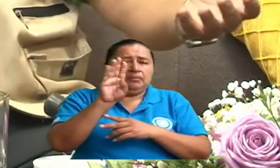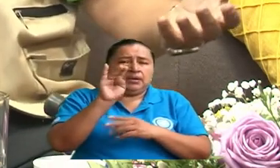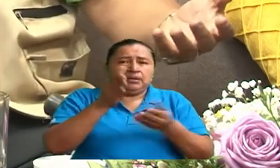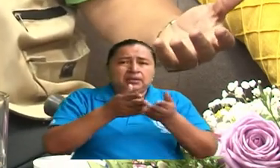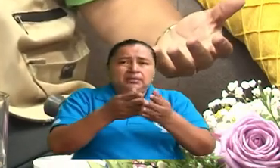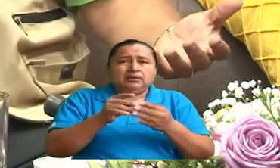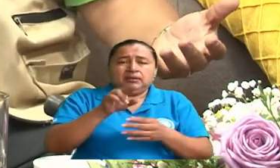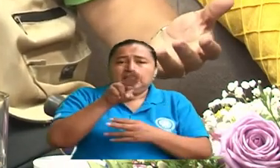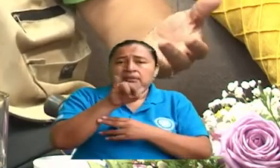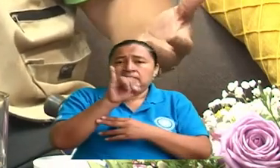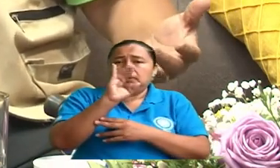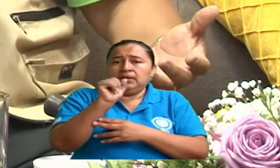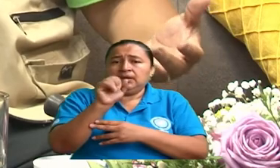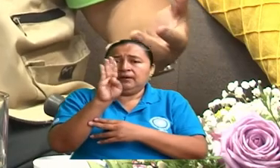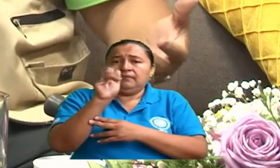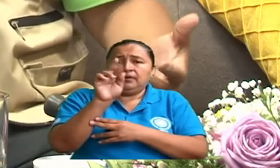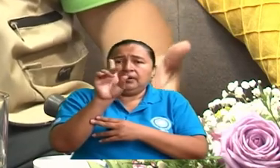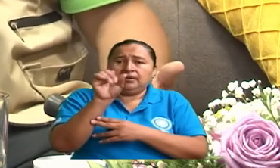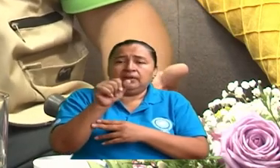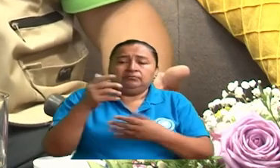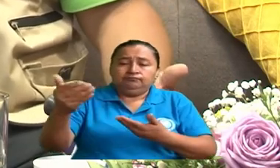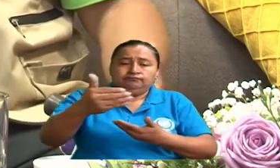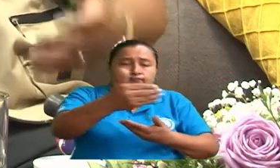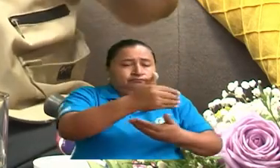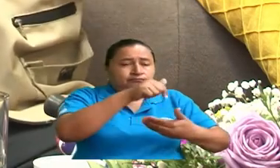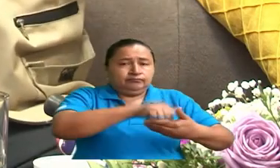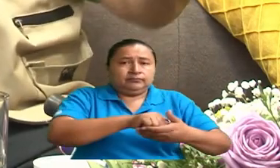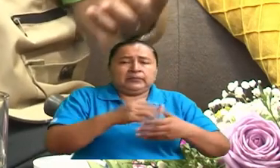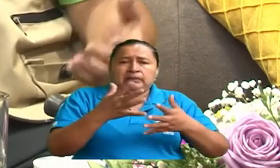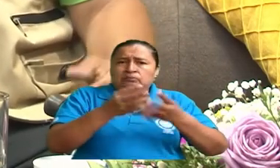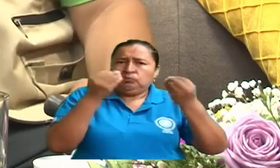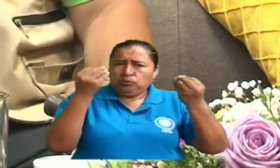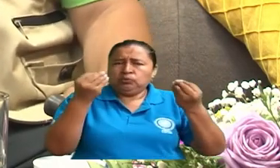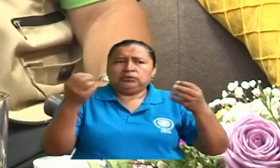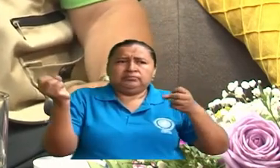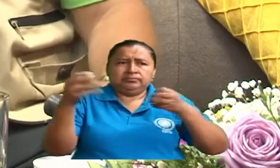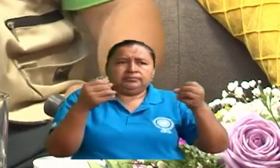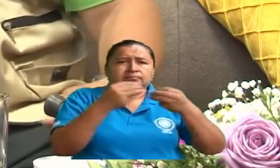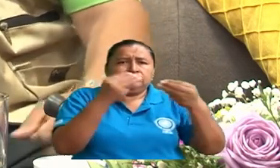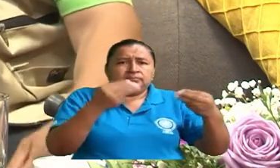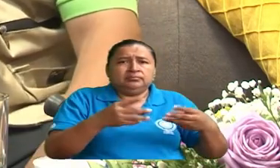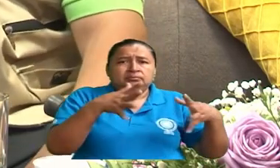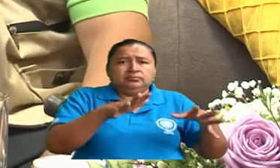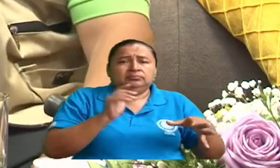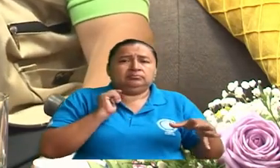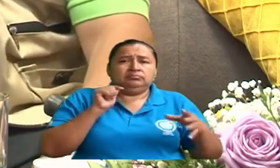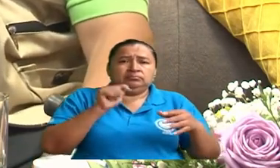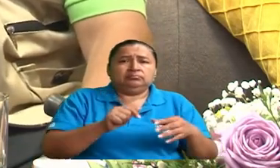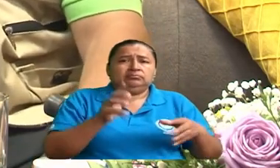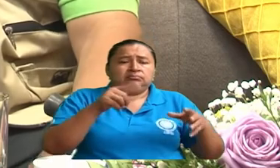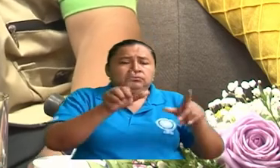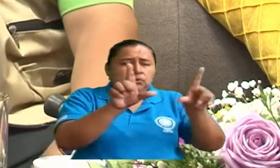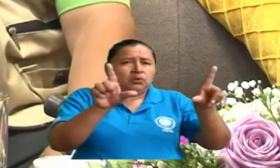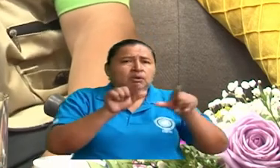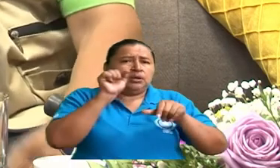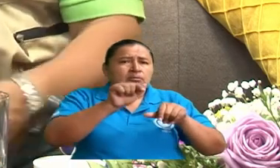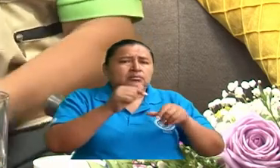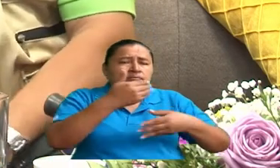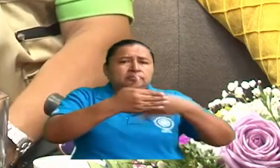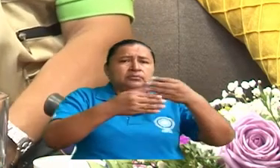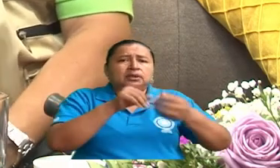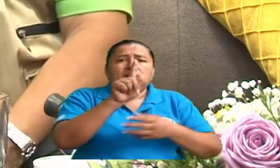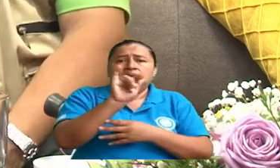la Nicabarda está recepcionando grandes cantidades de materiales que están, se instaló una aquí en